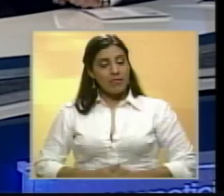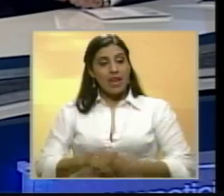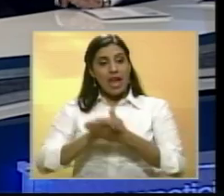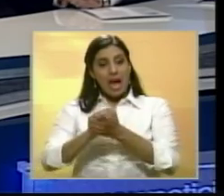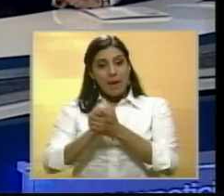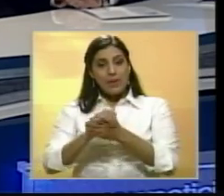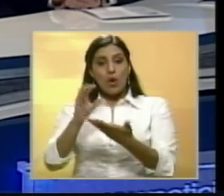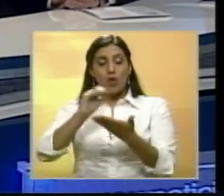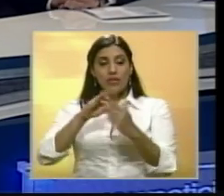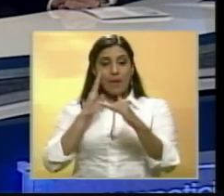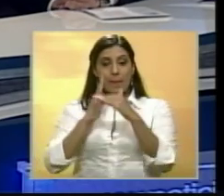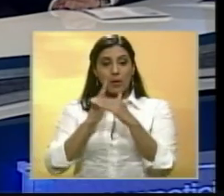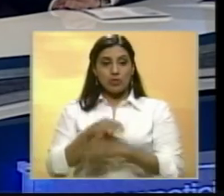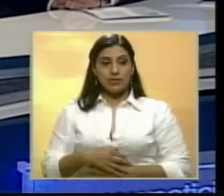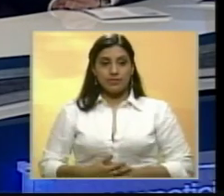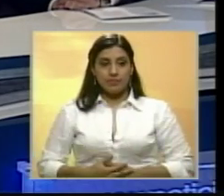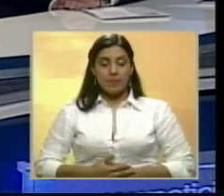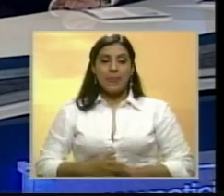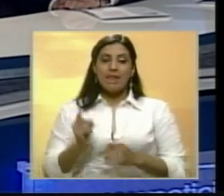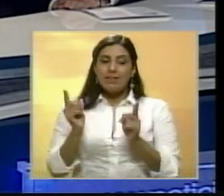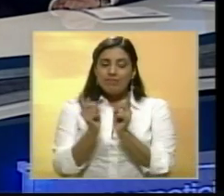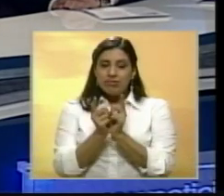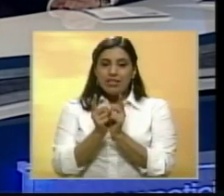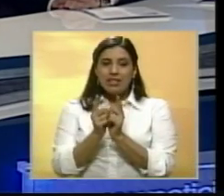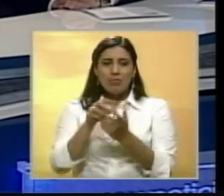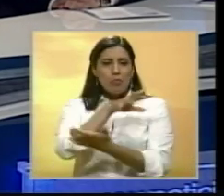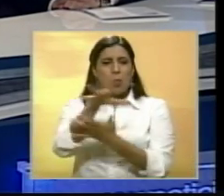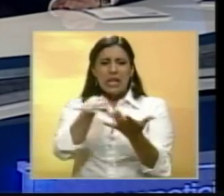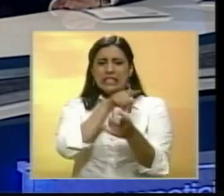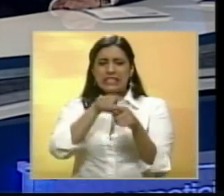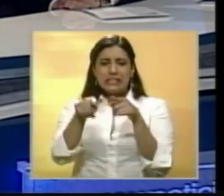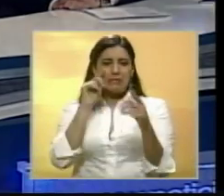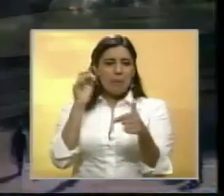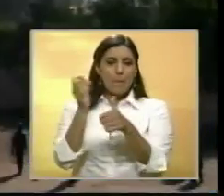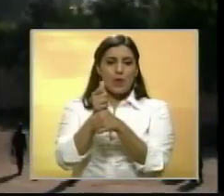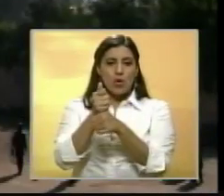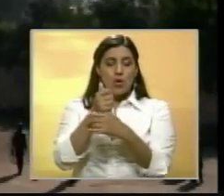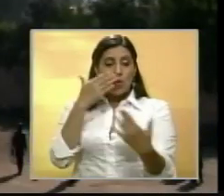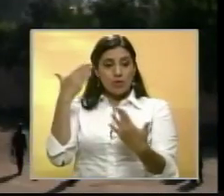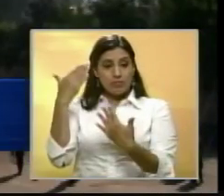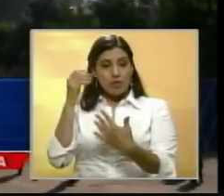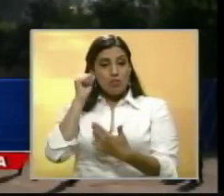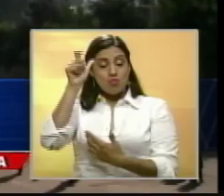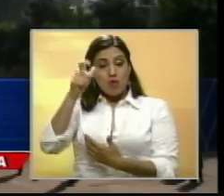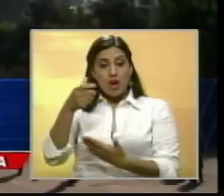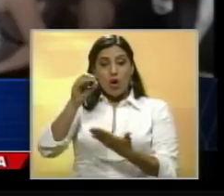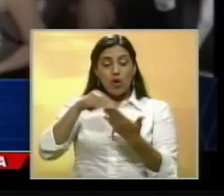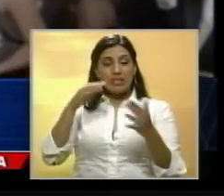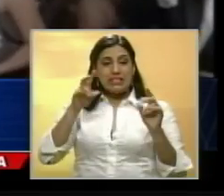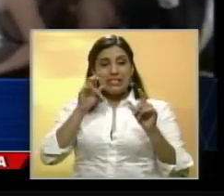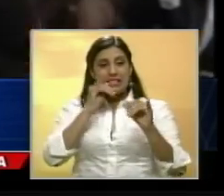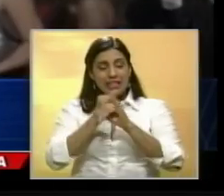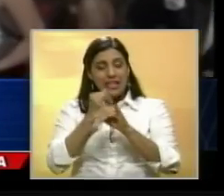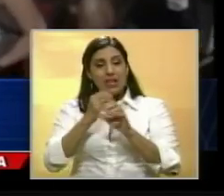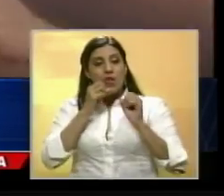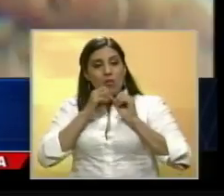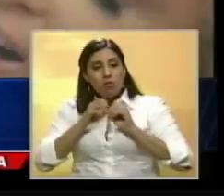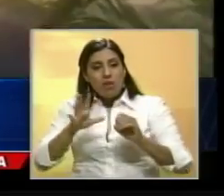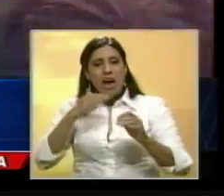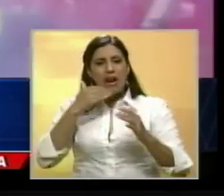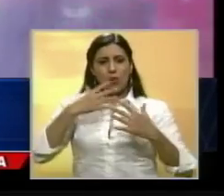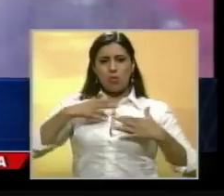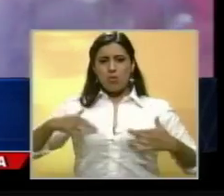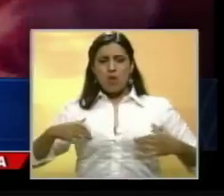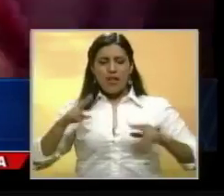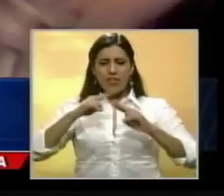Amigos, es momento de hacer una nueva pausa. En breve, polémica captura. Paris Hilton se vuelve viral tras enseñar más de la